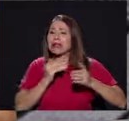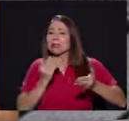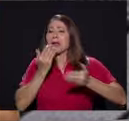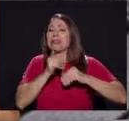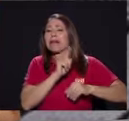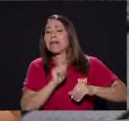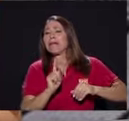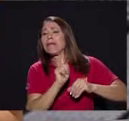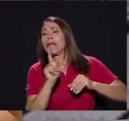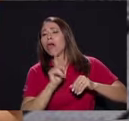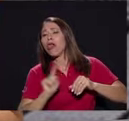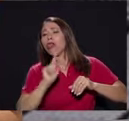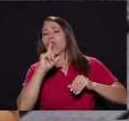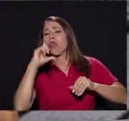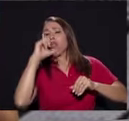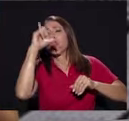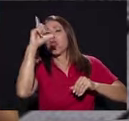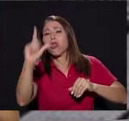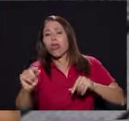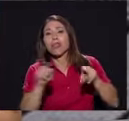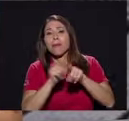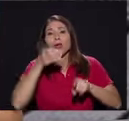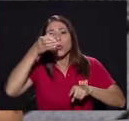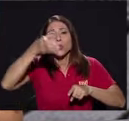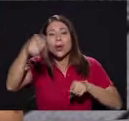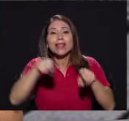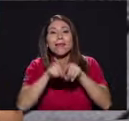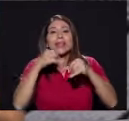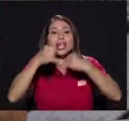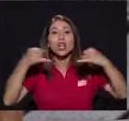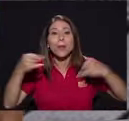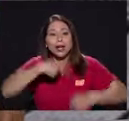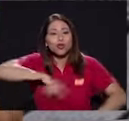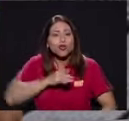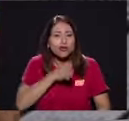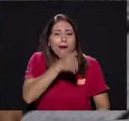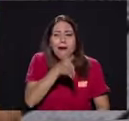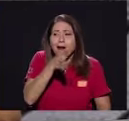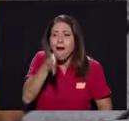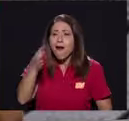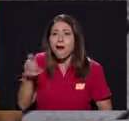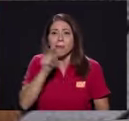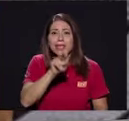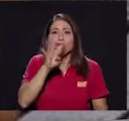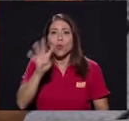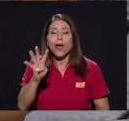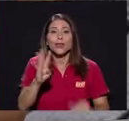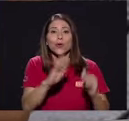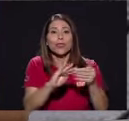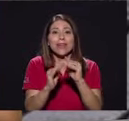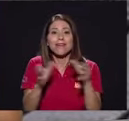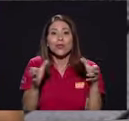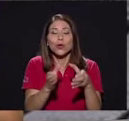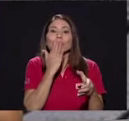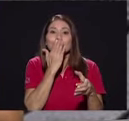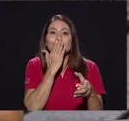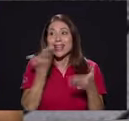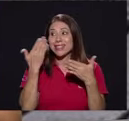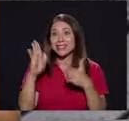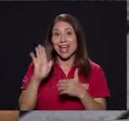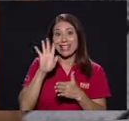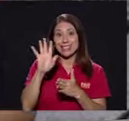de cultura, incluso de idioma. Visitamos los 24 territorios y construimos el documento final, que es un decreto que se publicó ahora el